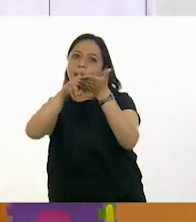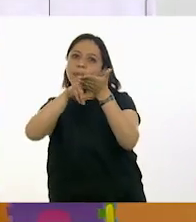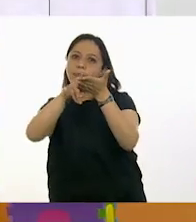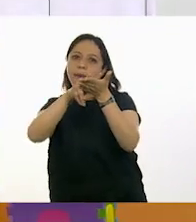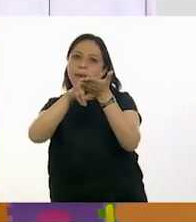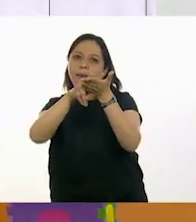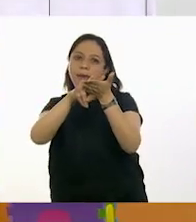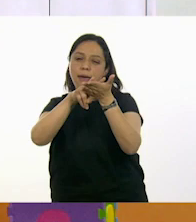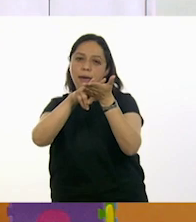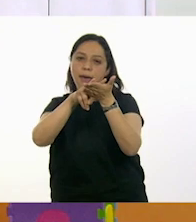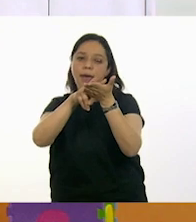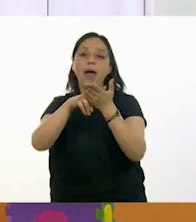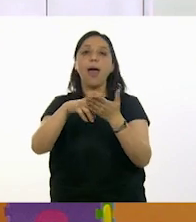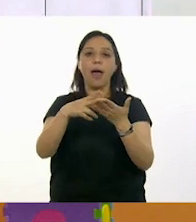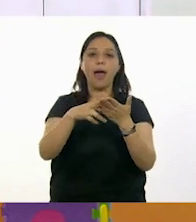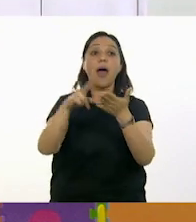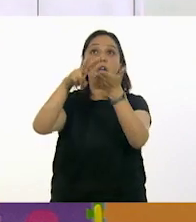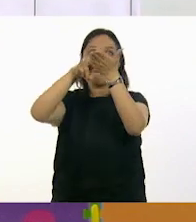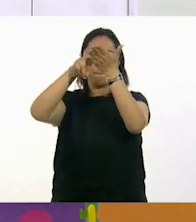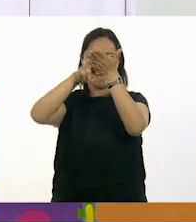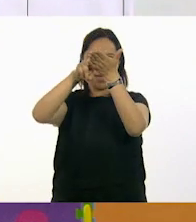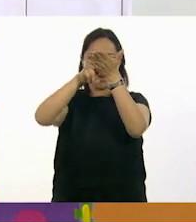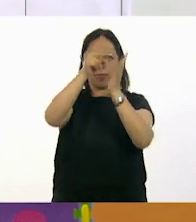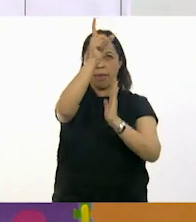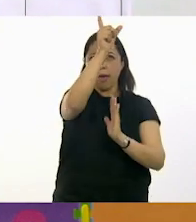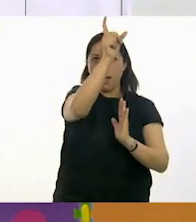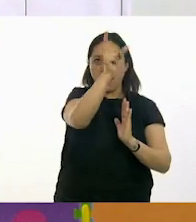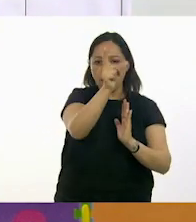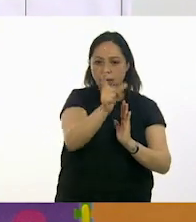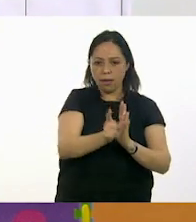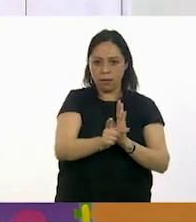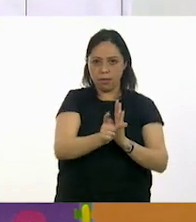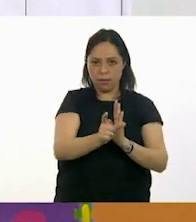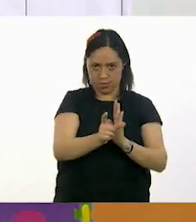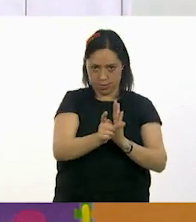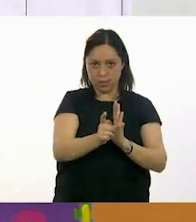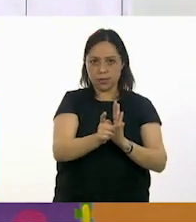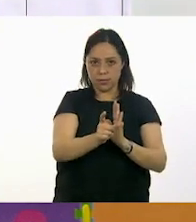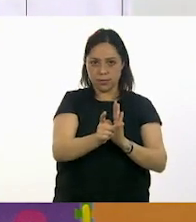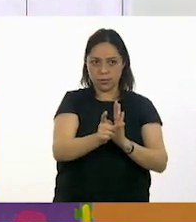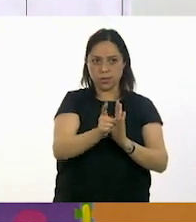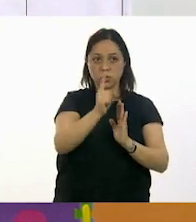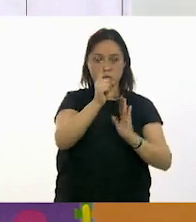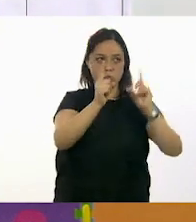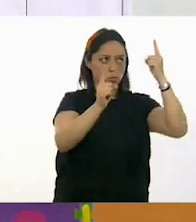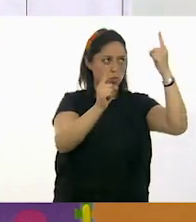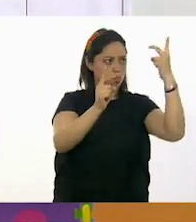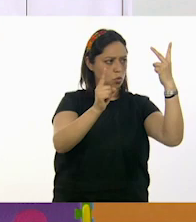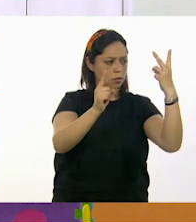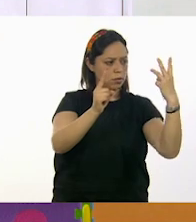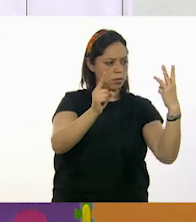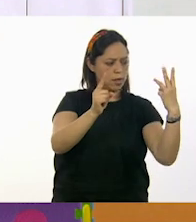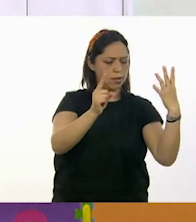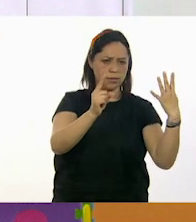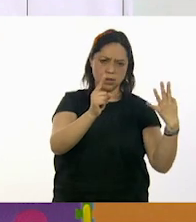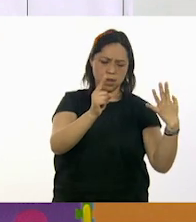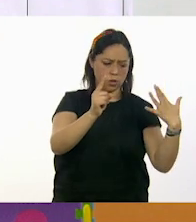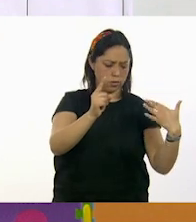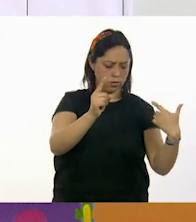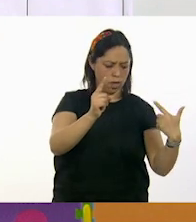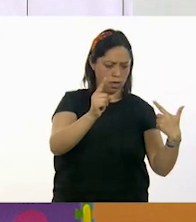Marcador verde. Ahora voy a empezar por la columna. Esta es la fila del 1, esta es la fila del 3, la del 5, la del